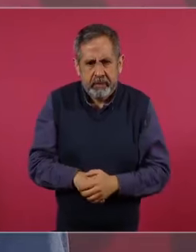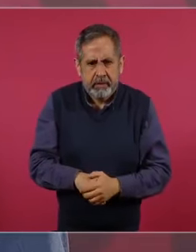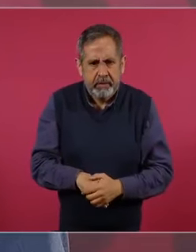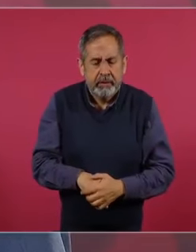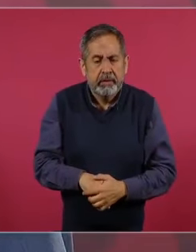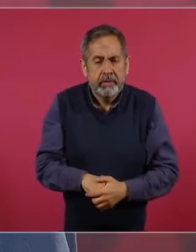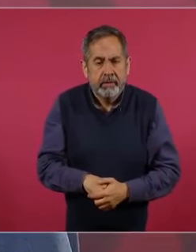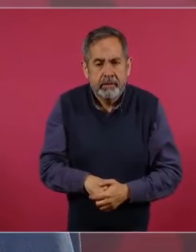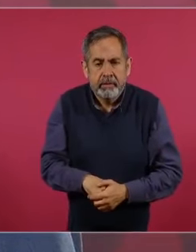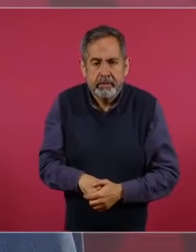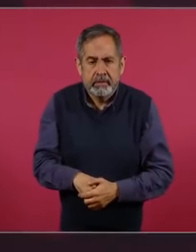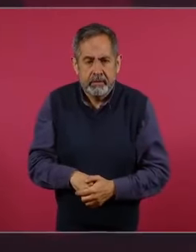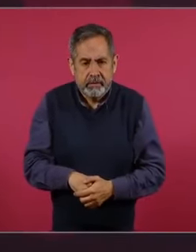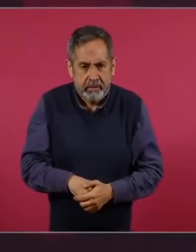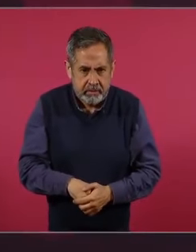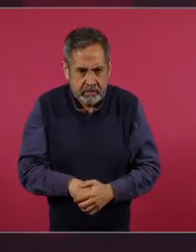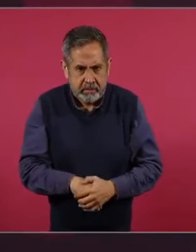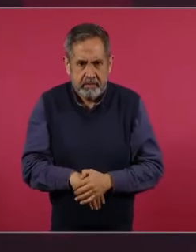enfrentamientos